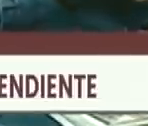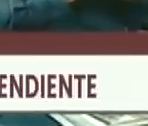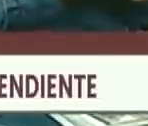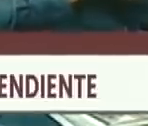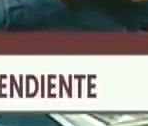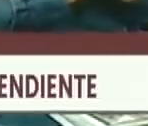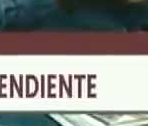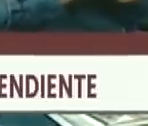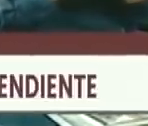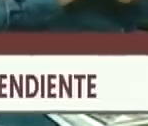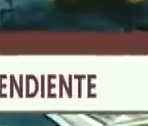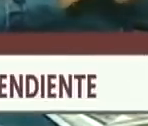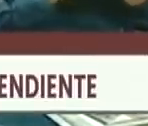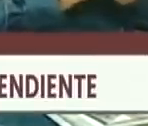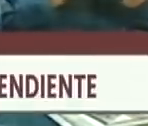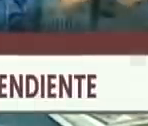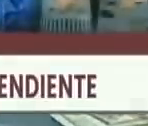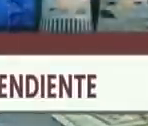Excelente.